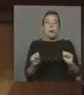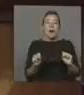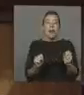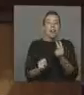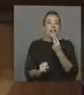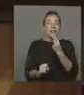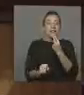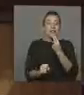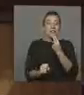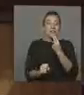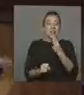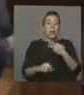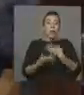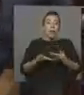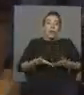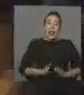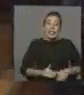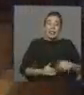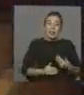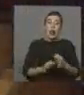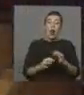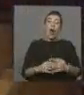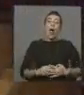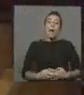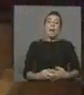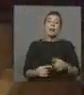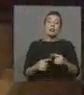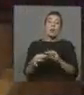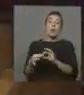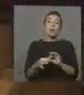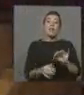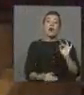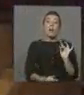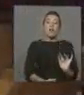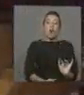vida extrauterina o cuando el embarazo es producto de una violación.